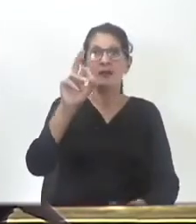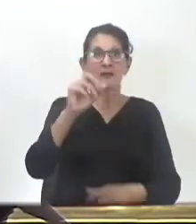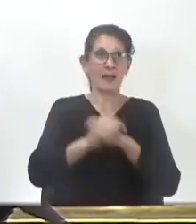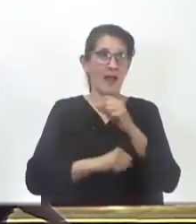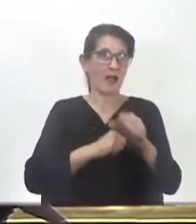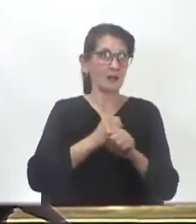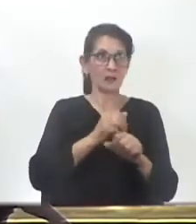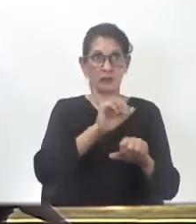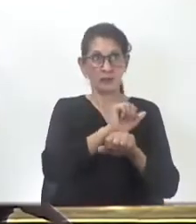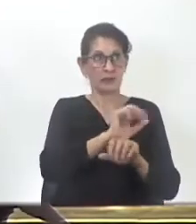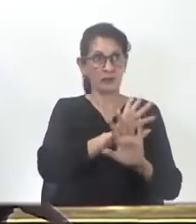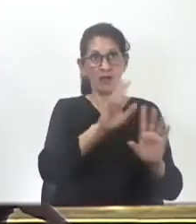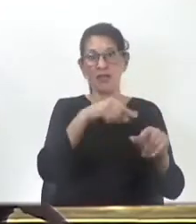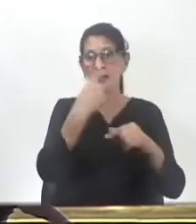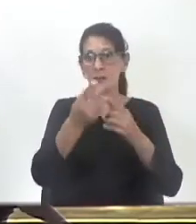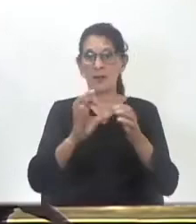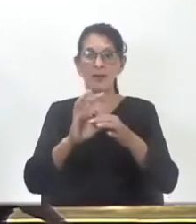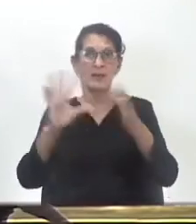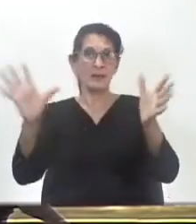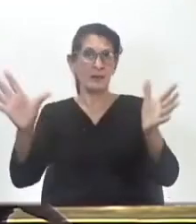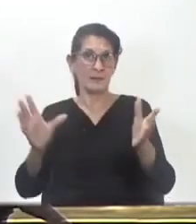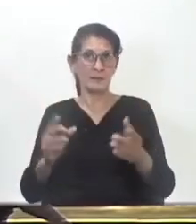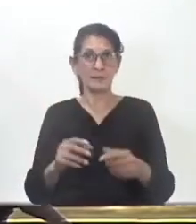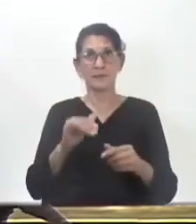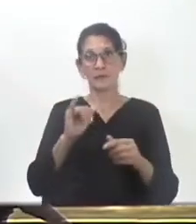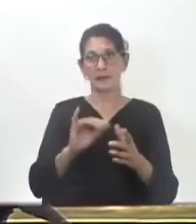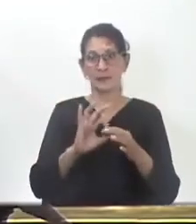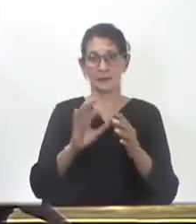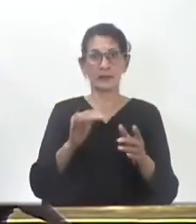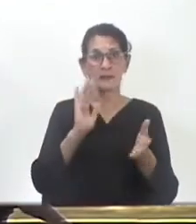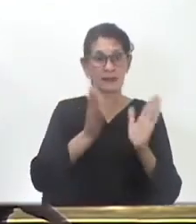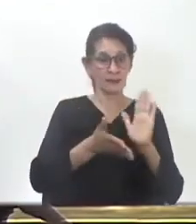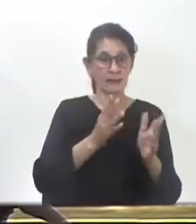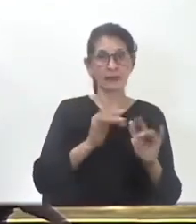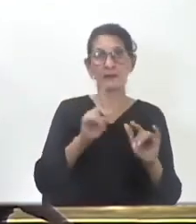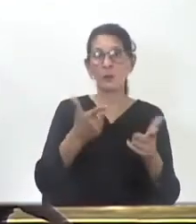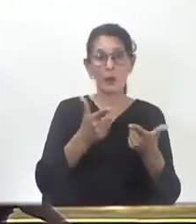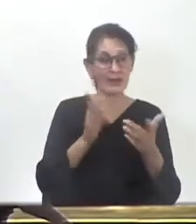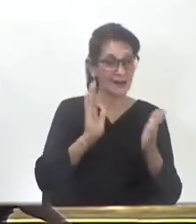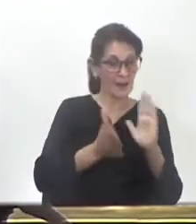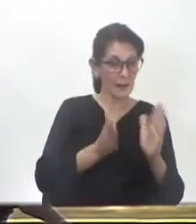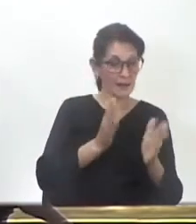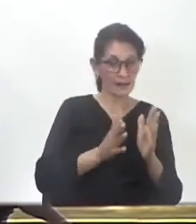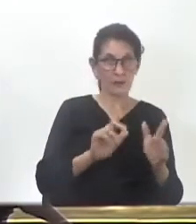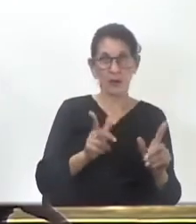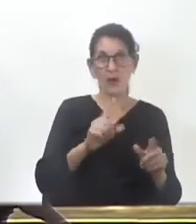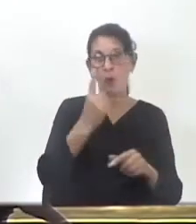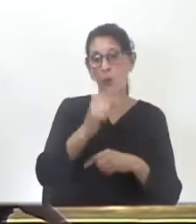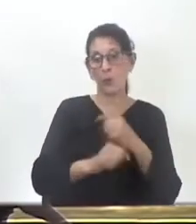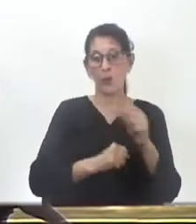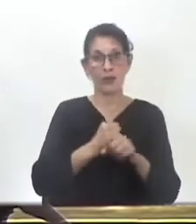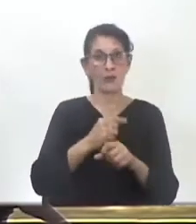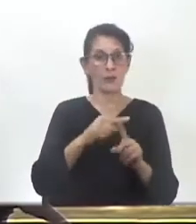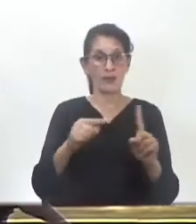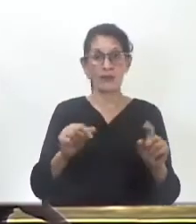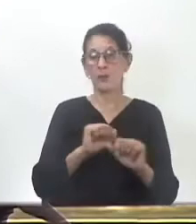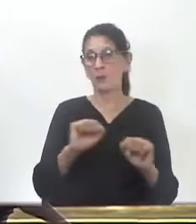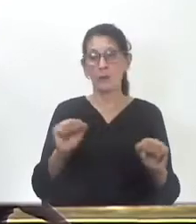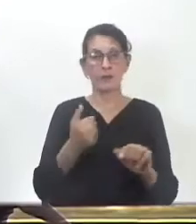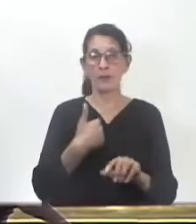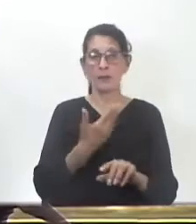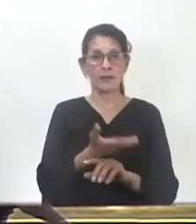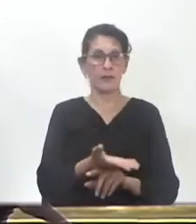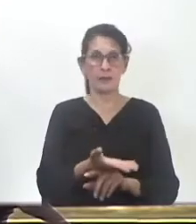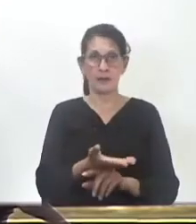acumula. Las personas van a quedar liberadas y sin una rehabilitación. Y si no se invirtió en una rehabilitación, en 1 año y medio no le podemos pedir